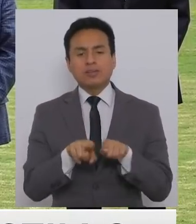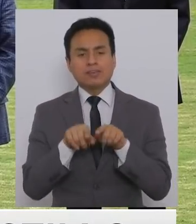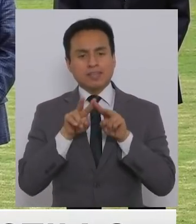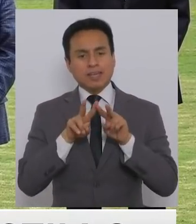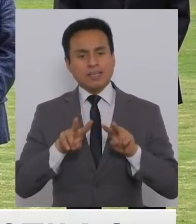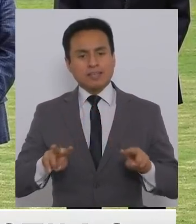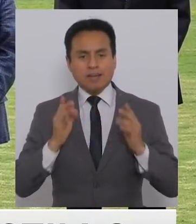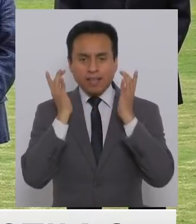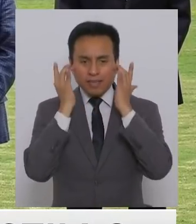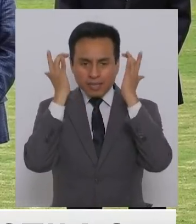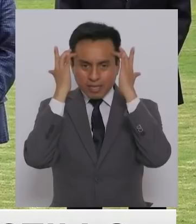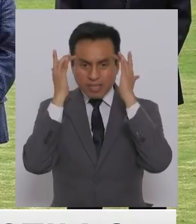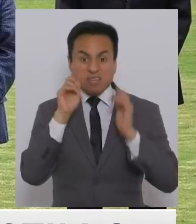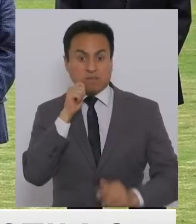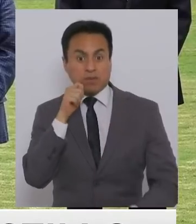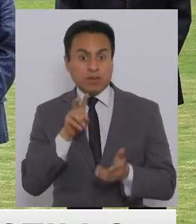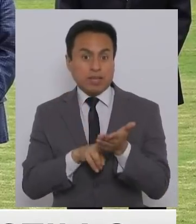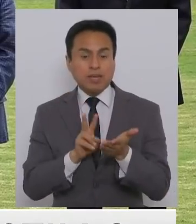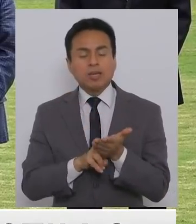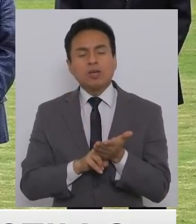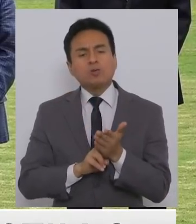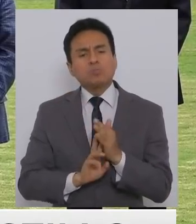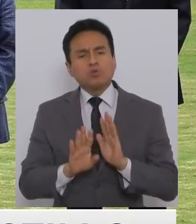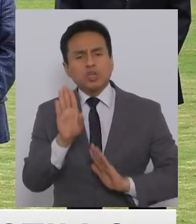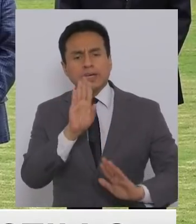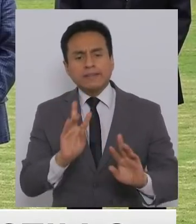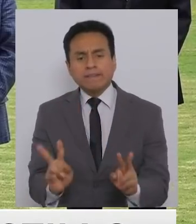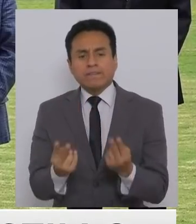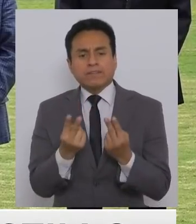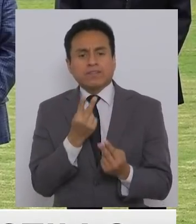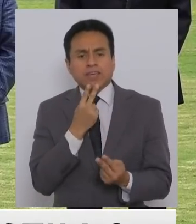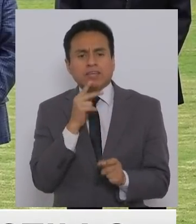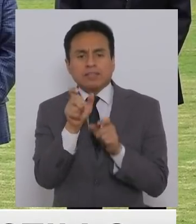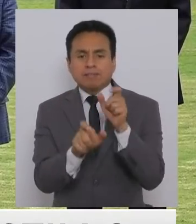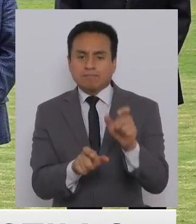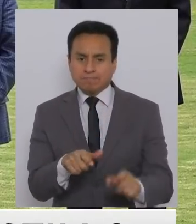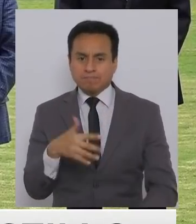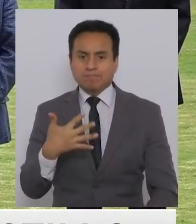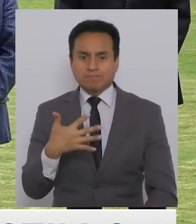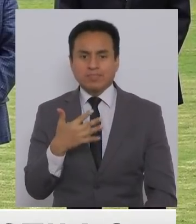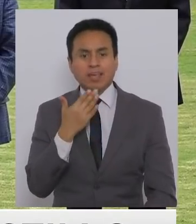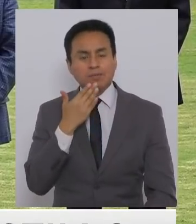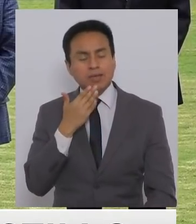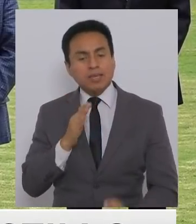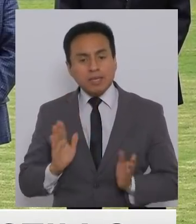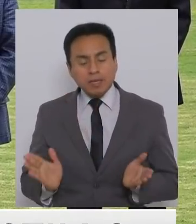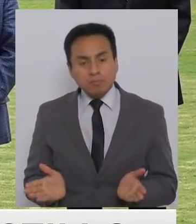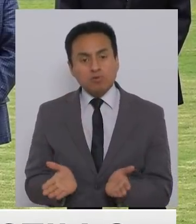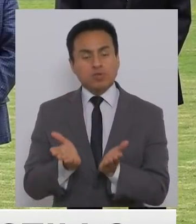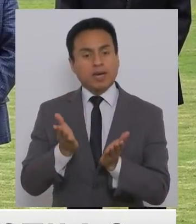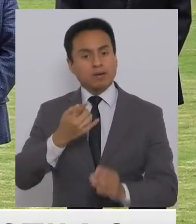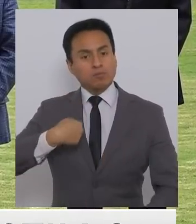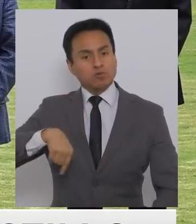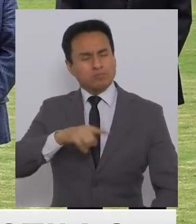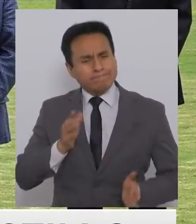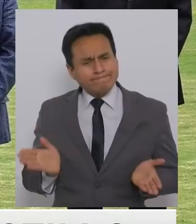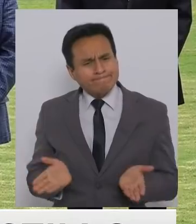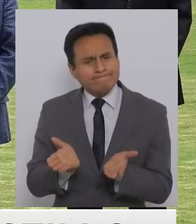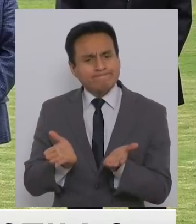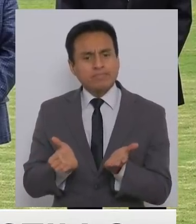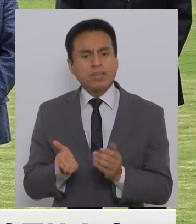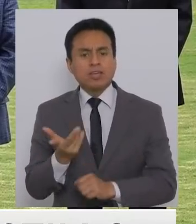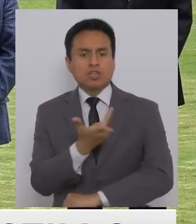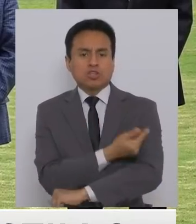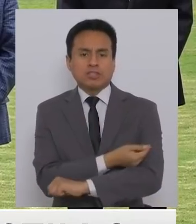tranquilidad y alegría porque significa proteger y salvar vidas. Además, vamos a seguir impulsando la dosis